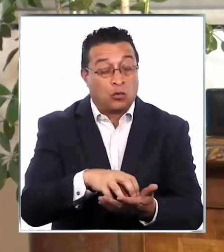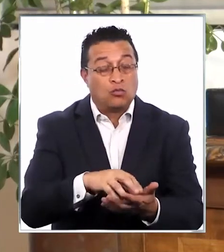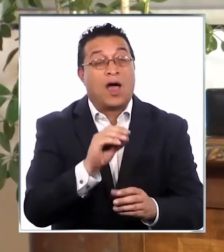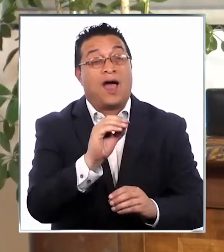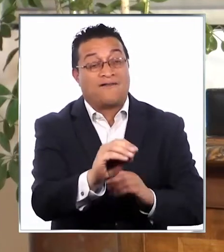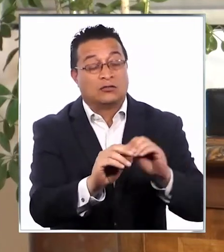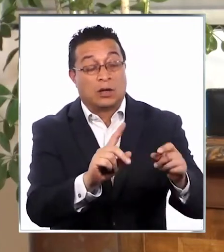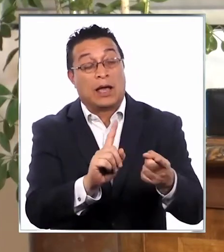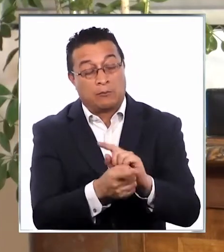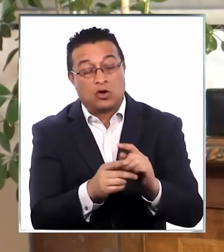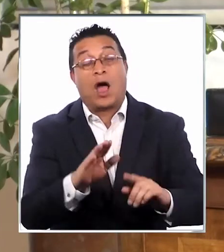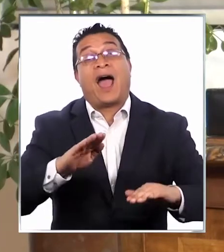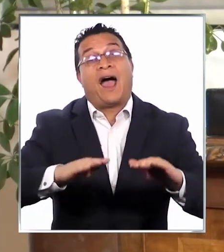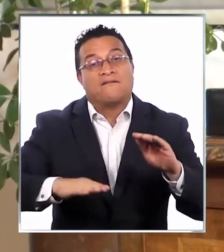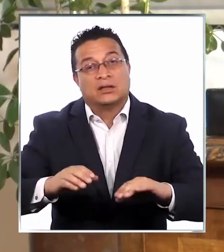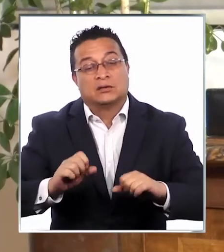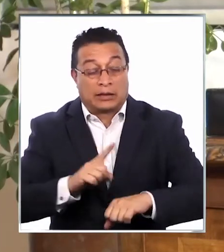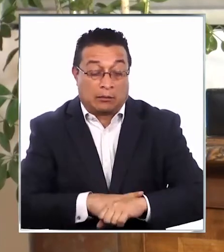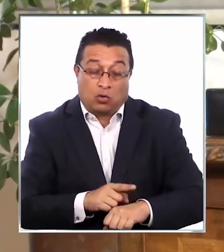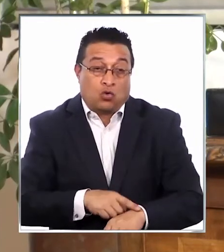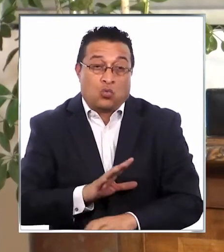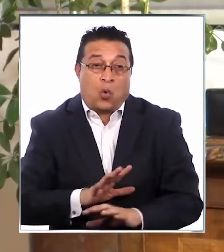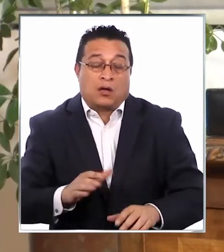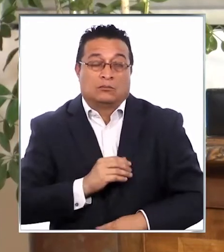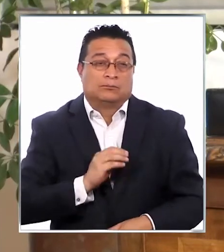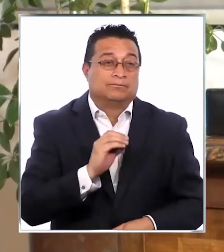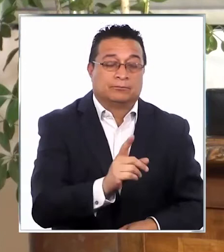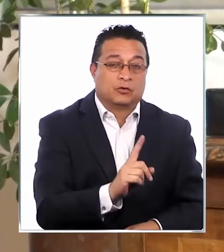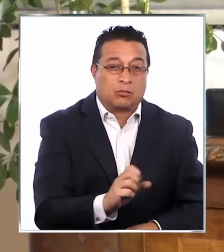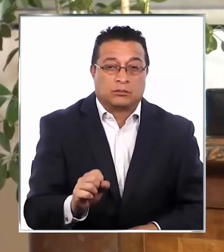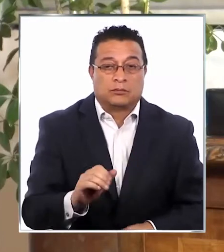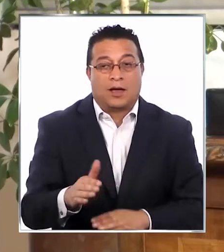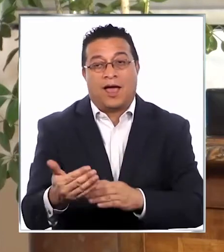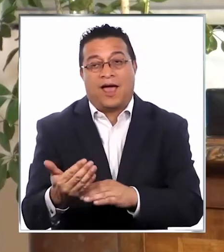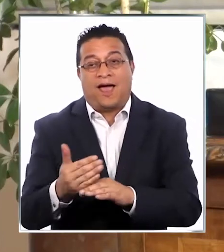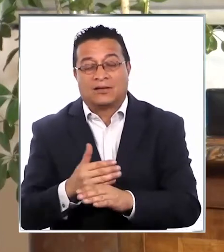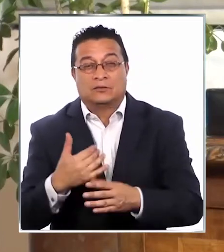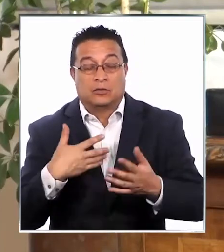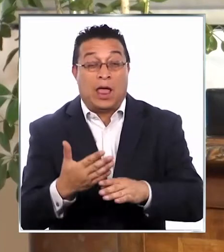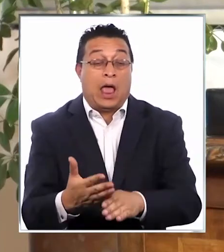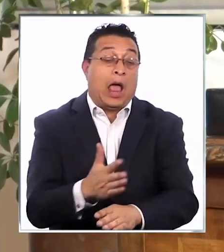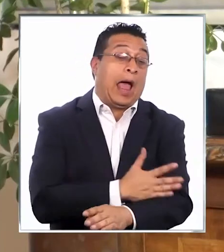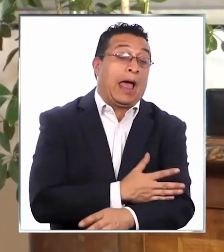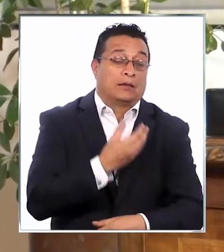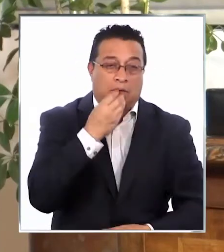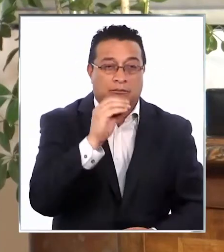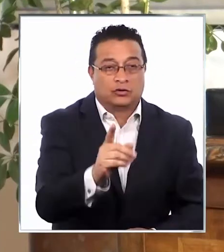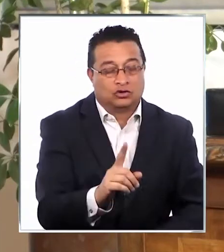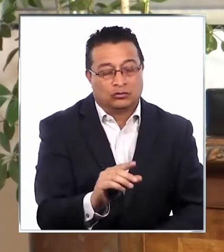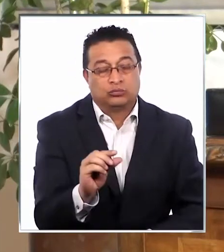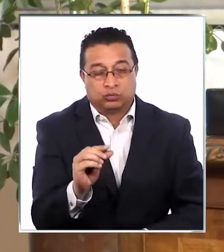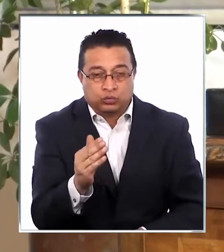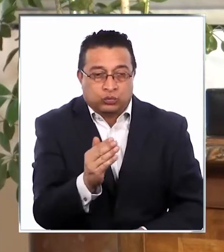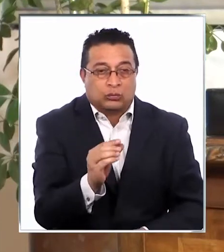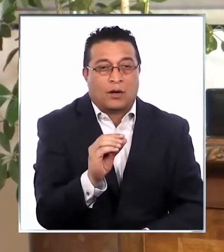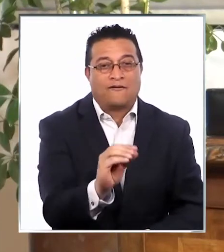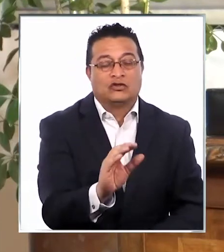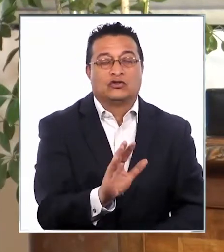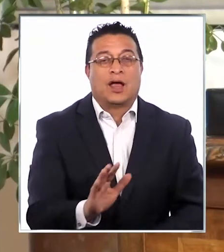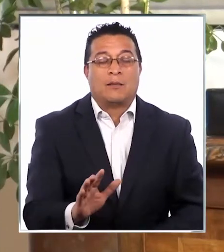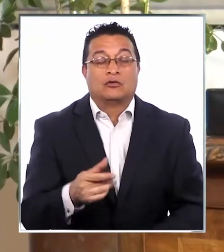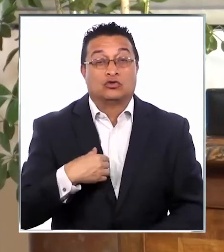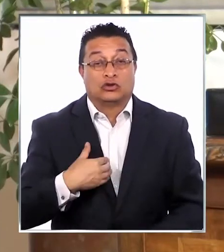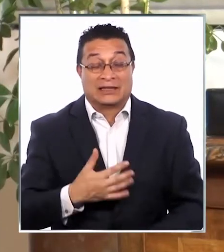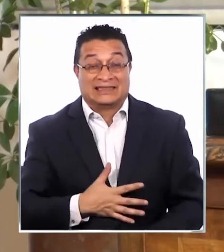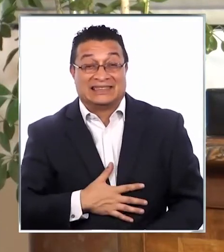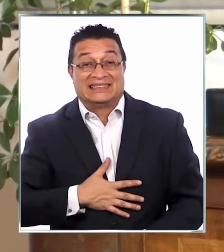comuna va a tener algún cambio, obviamente un poco antes de la conferencia de prensa, no con mucha anticipación. Es decir, yo